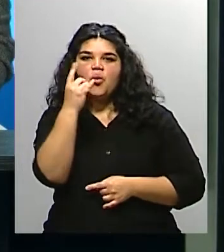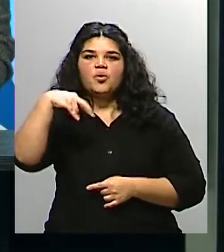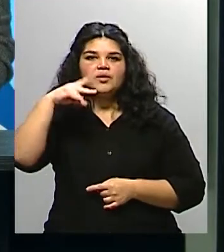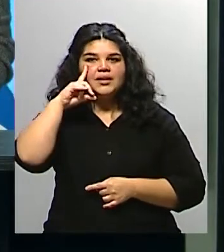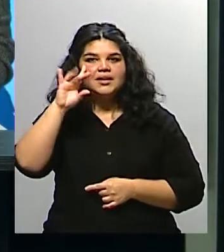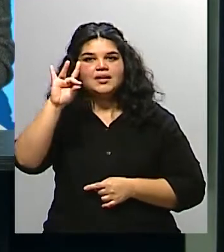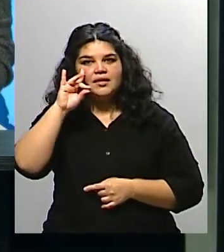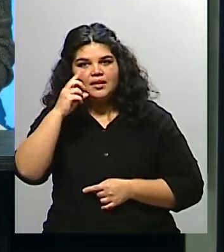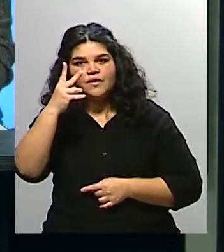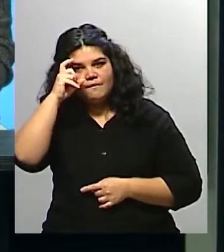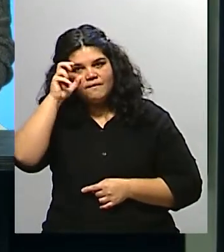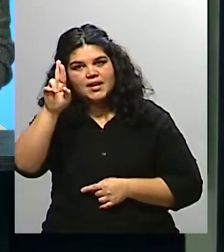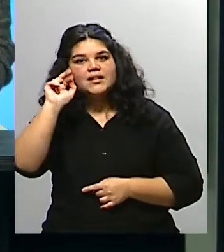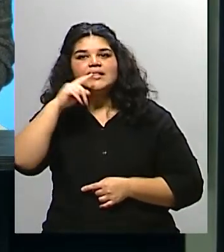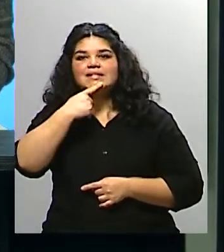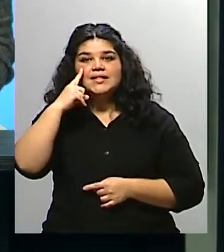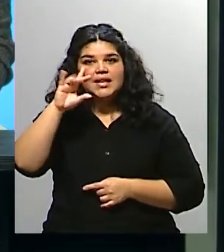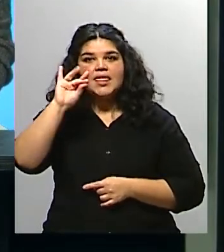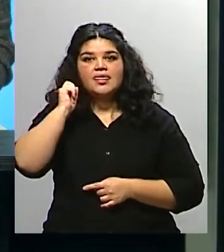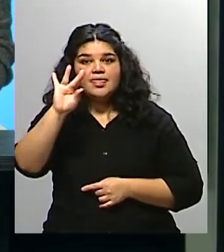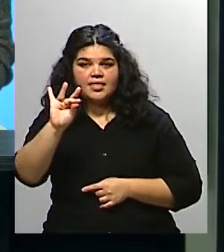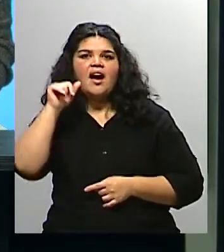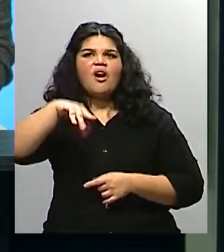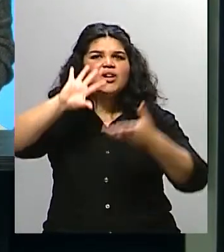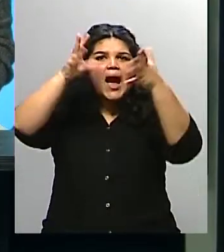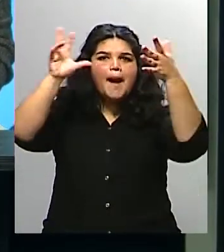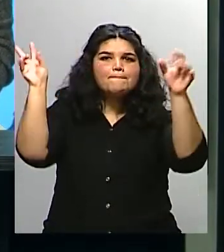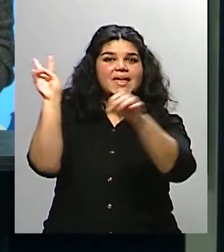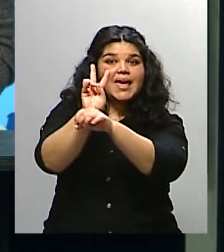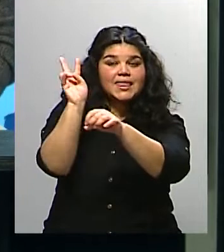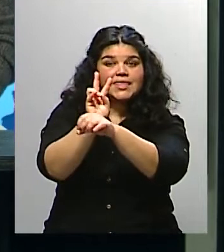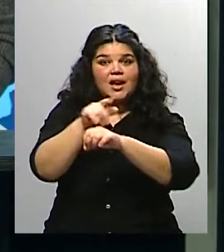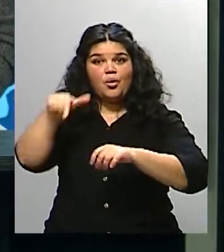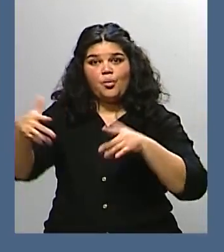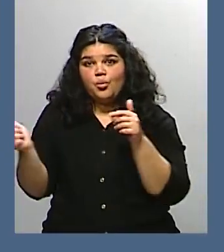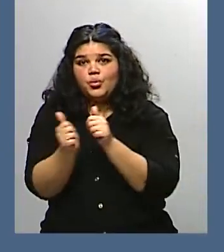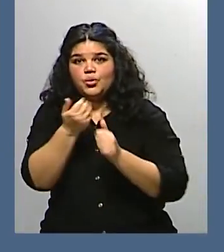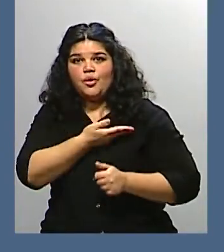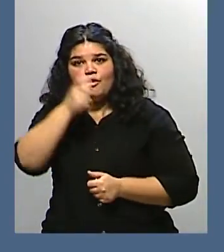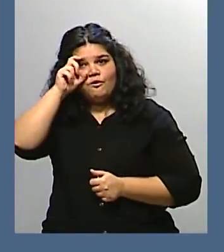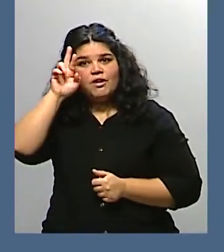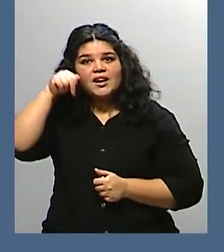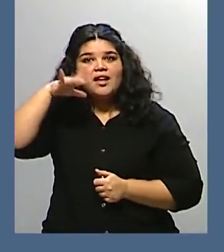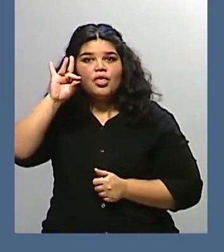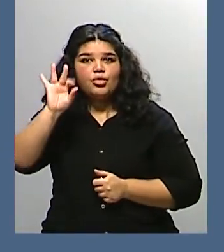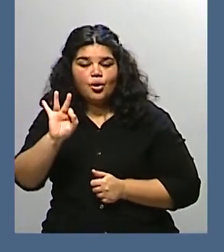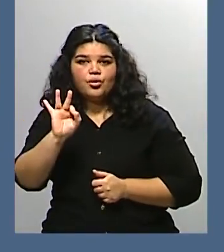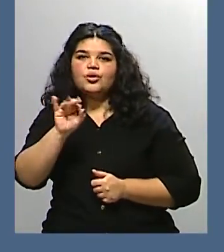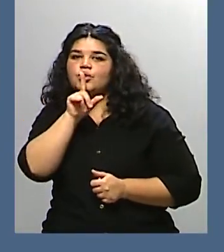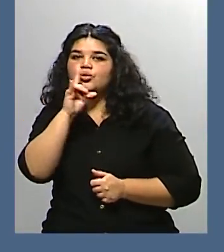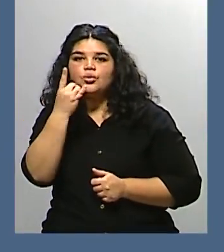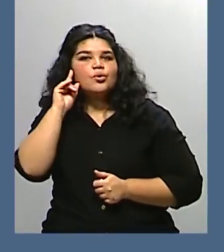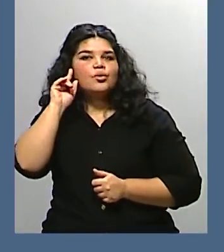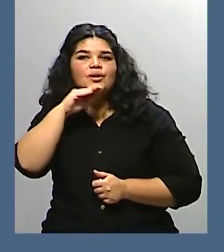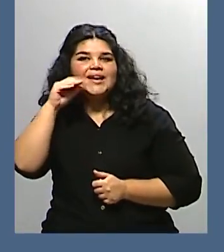hablando de medio ambiente con Fernando Trujillo, biólogo marino. Y retomando bastante desde